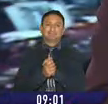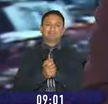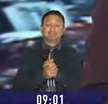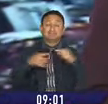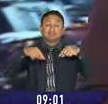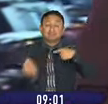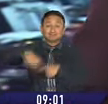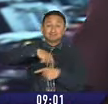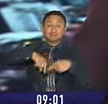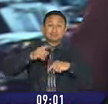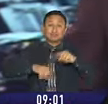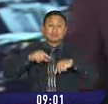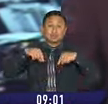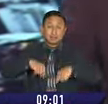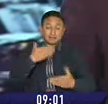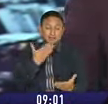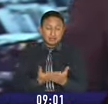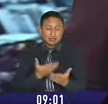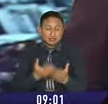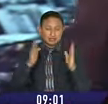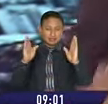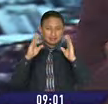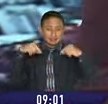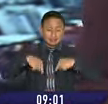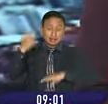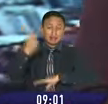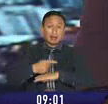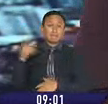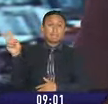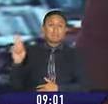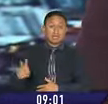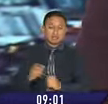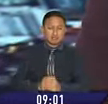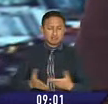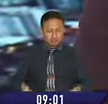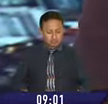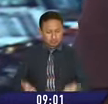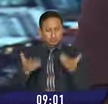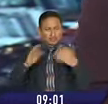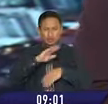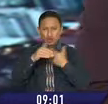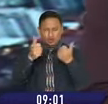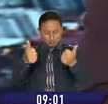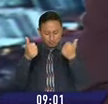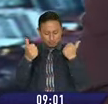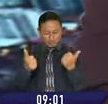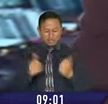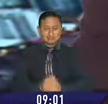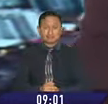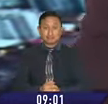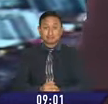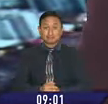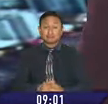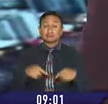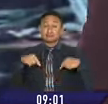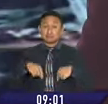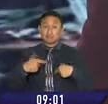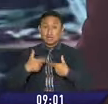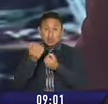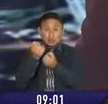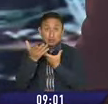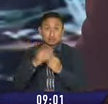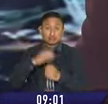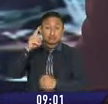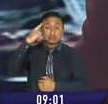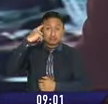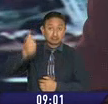Y estamos de vuelta, amigos queridos. Gracias por acompañarnos en este día viernes. Salga con la fe que todo le va a salir bien. Mientras tanto, vamos a contarle que el